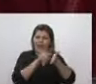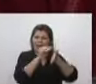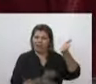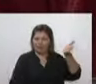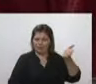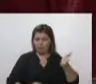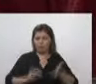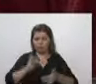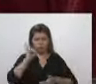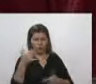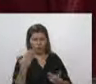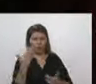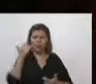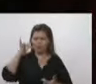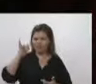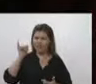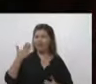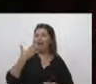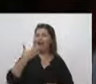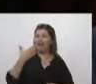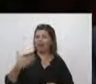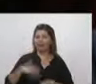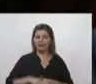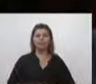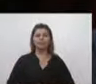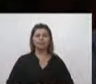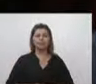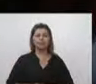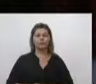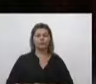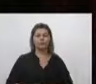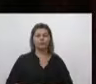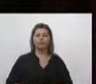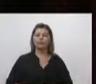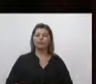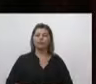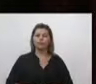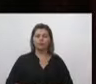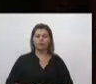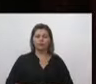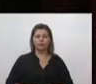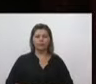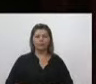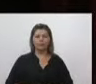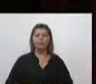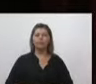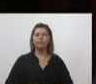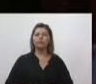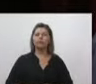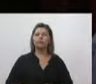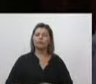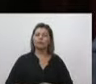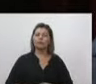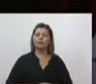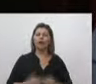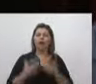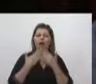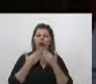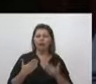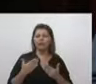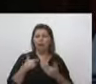labor parlamentaria, en la tarde, a propósito, una reunión de labor parlamentaria bastante picante, si cabe el término, porque,